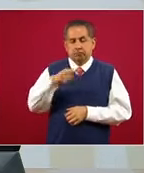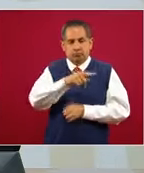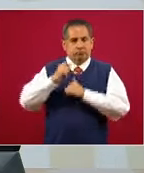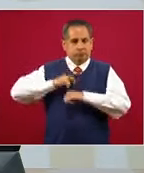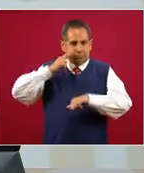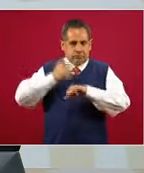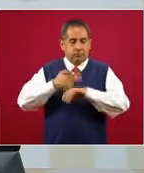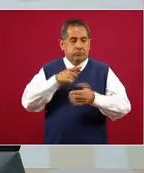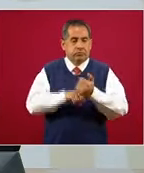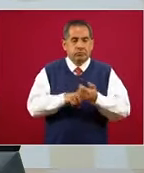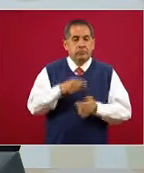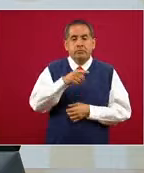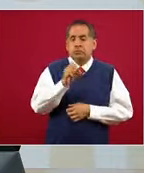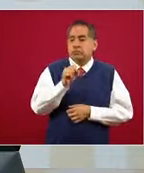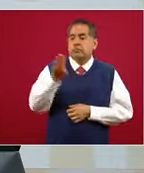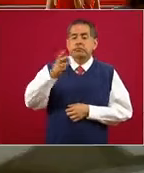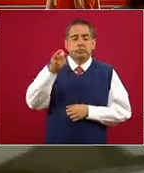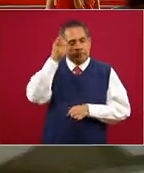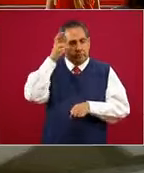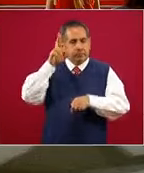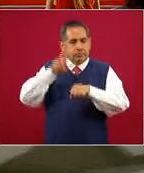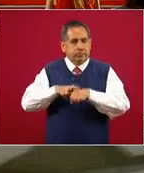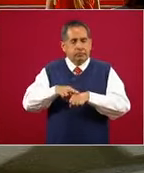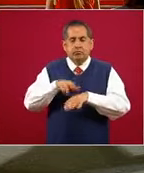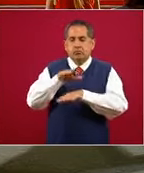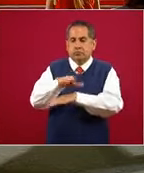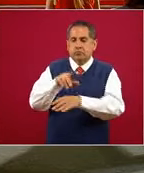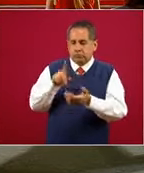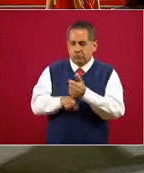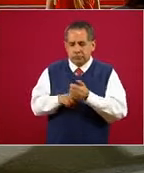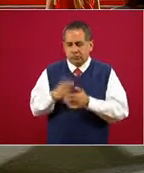fue también su director médico y jefe del Departamento de